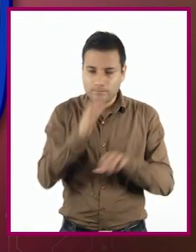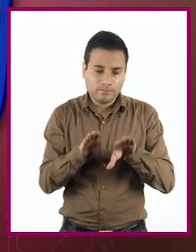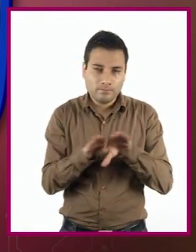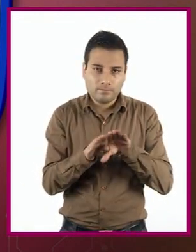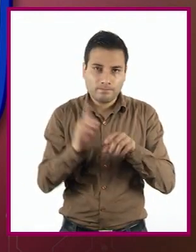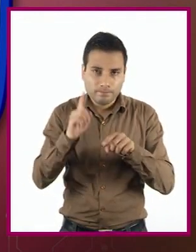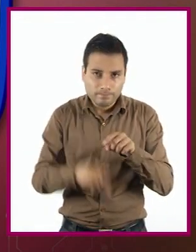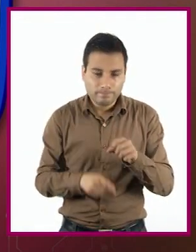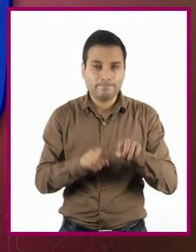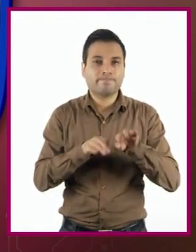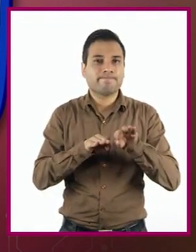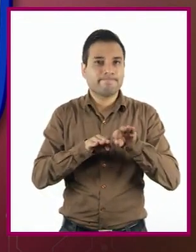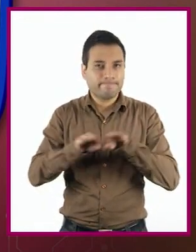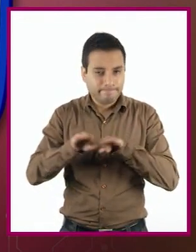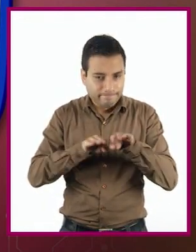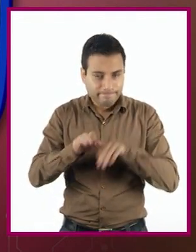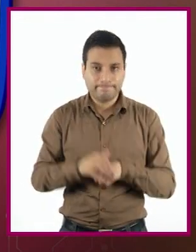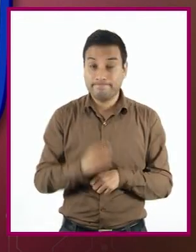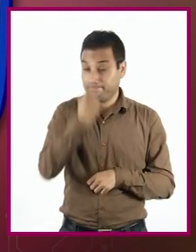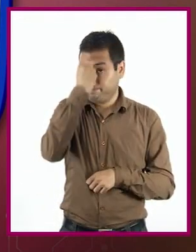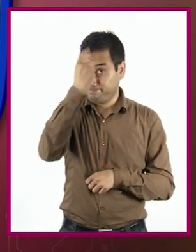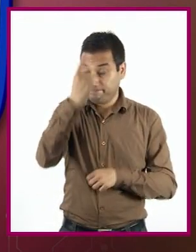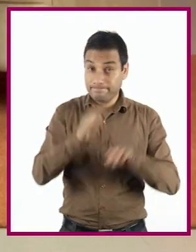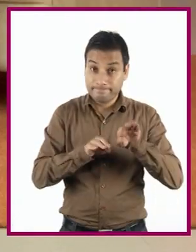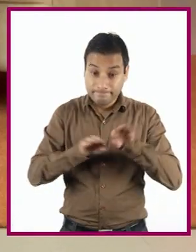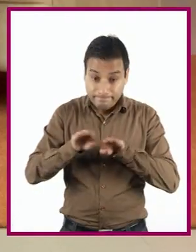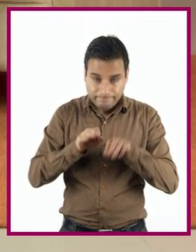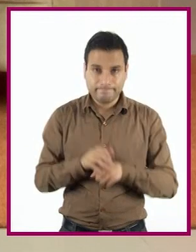trabajo creativo y perseverancia.